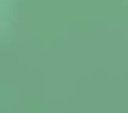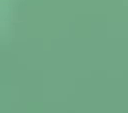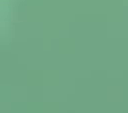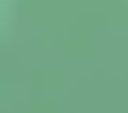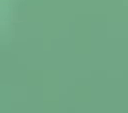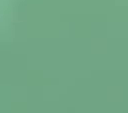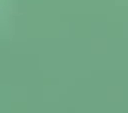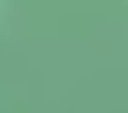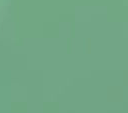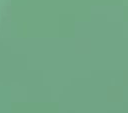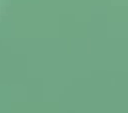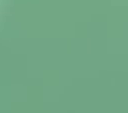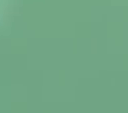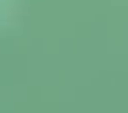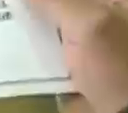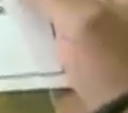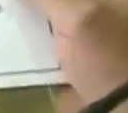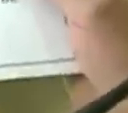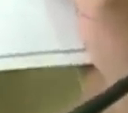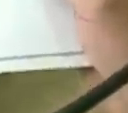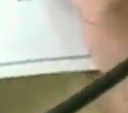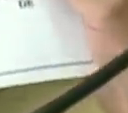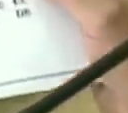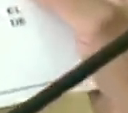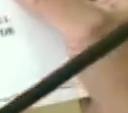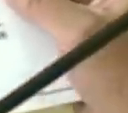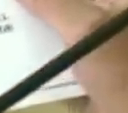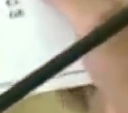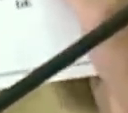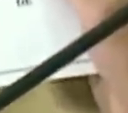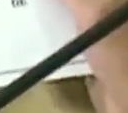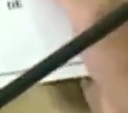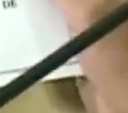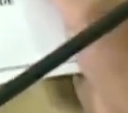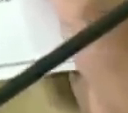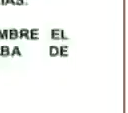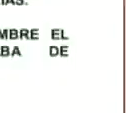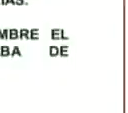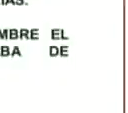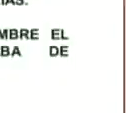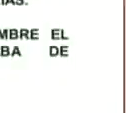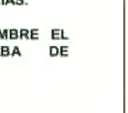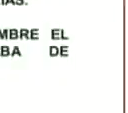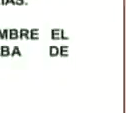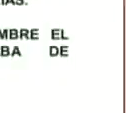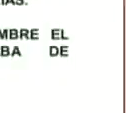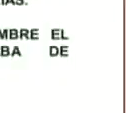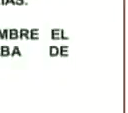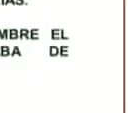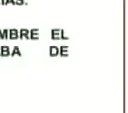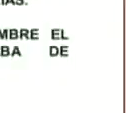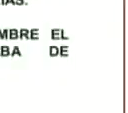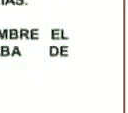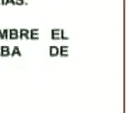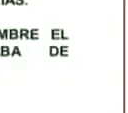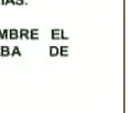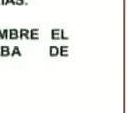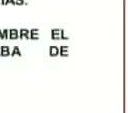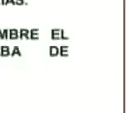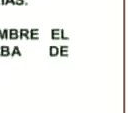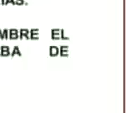Y esta señora fue capturada en la operación Huacaipuro 1 en la localidad de